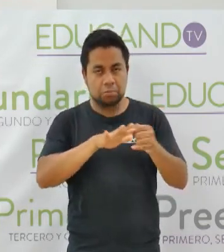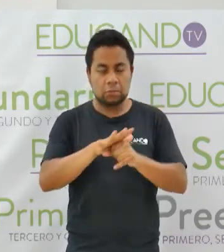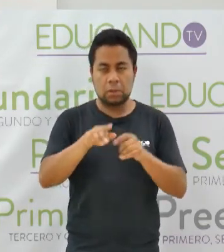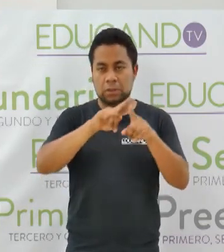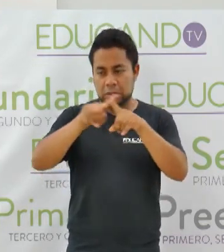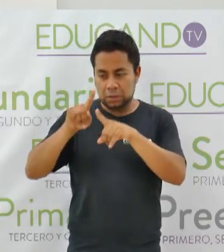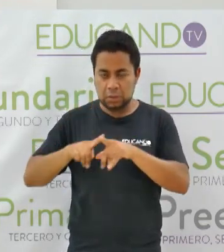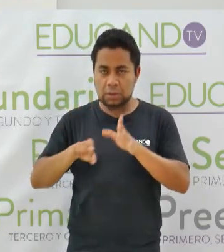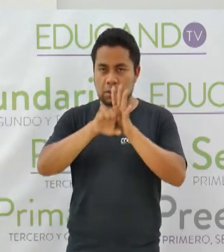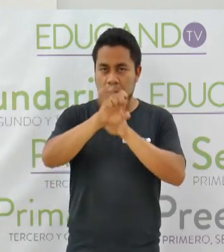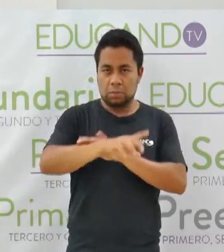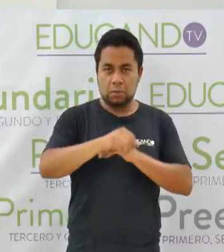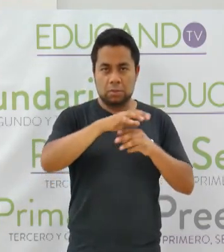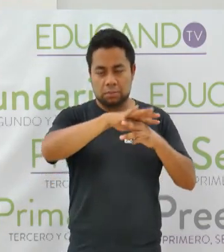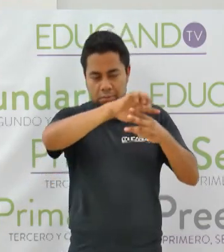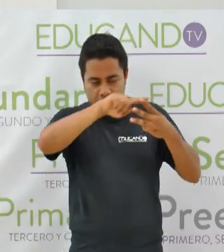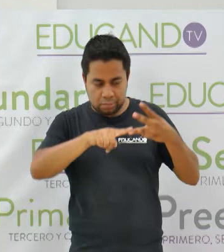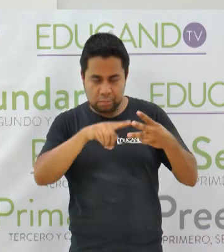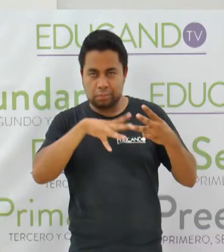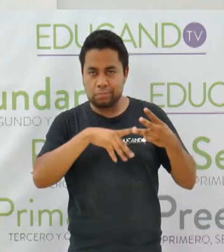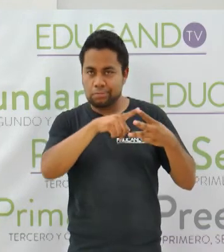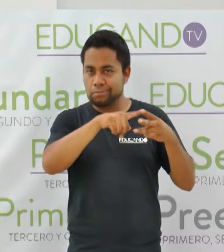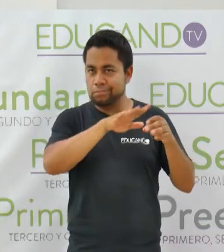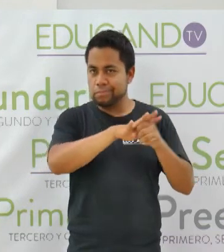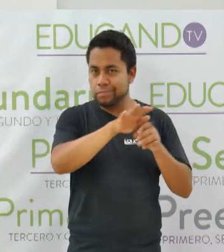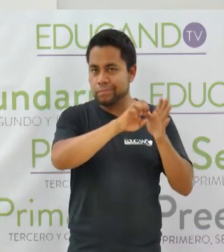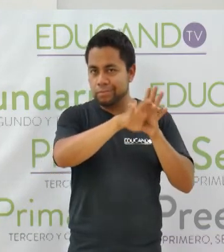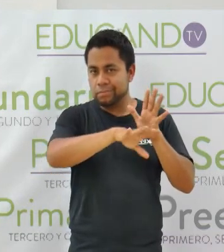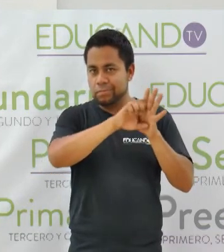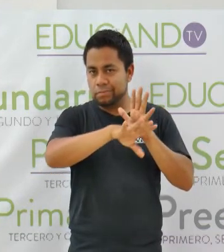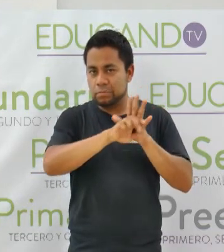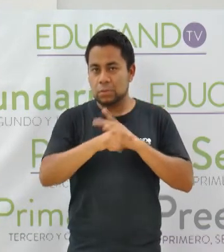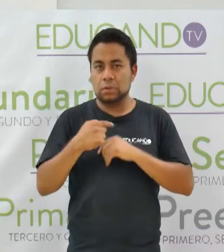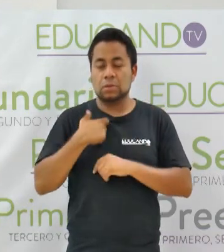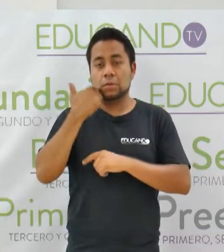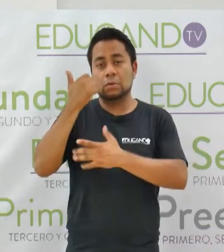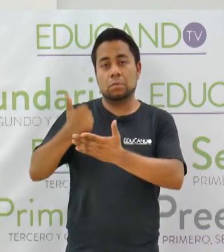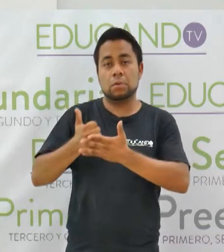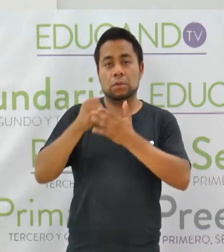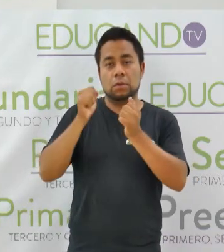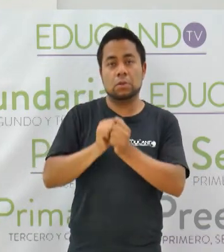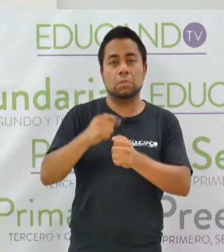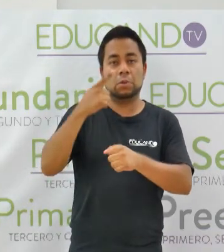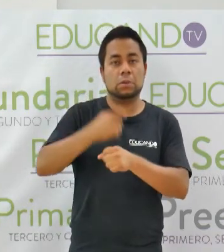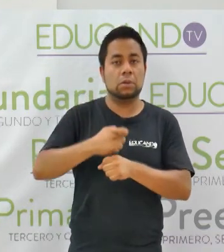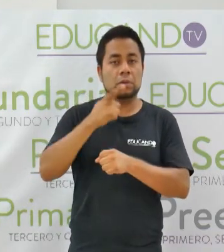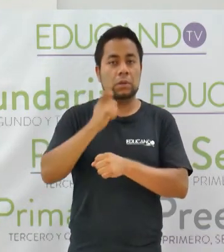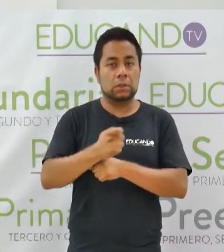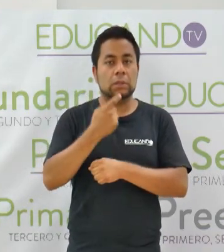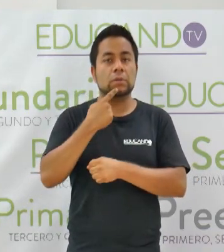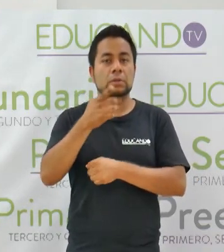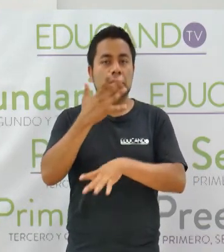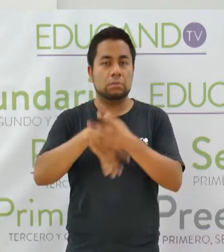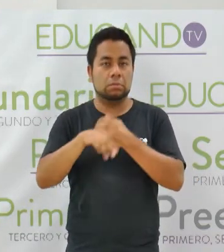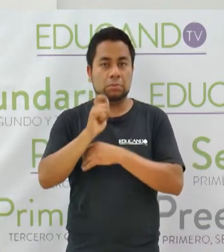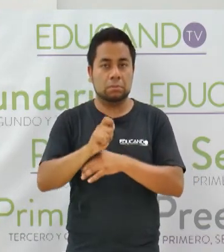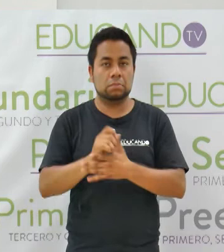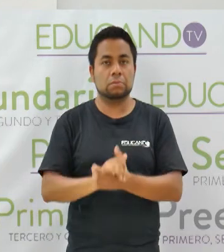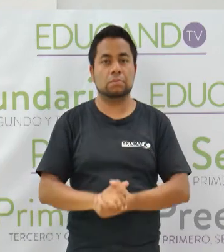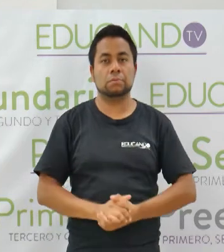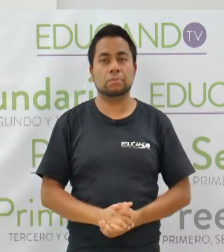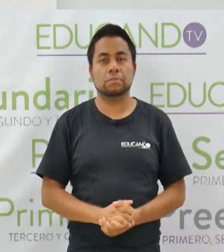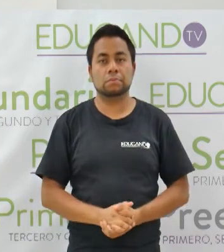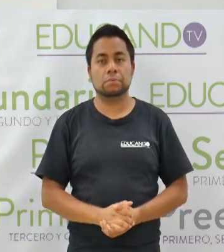uno de los ejemplos, estos tres que tenemos en esta parte, y quiero que me ayudes con el primero. Dice así: